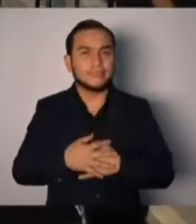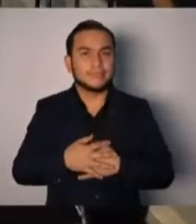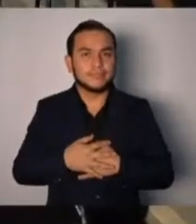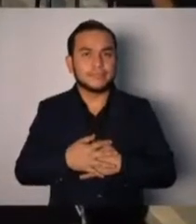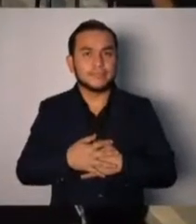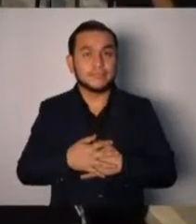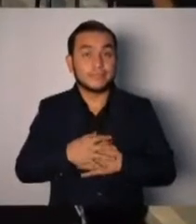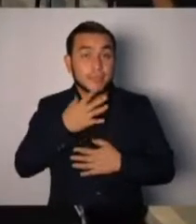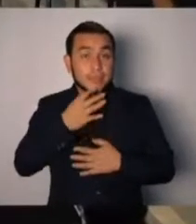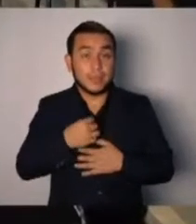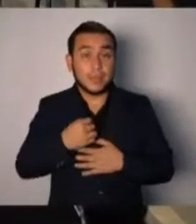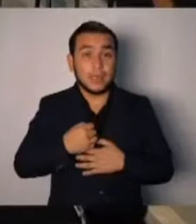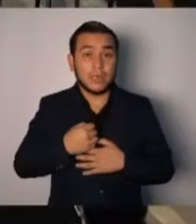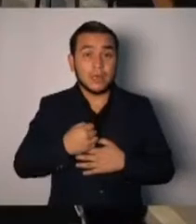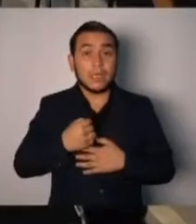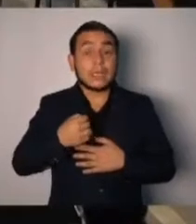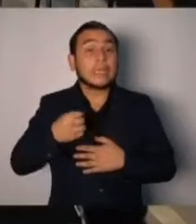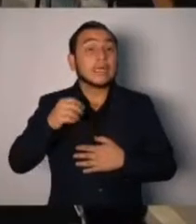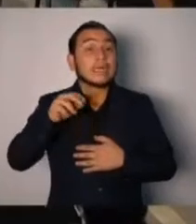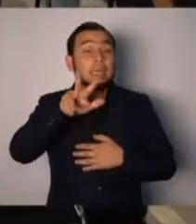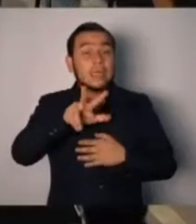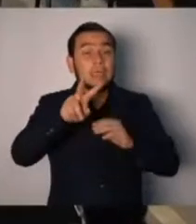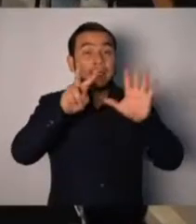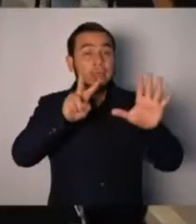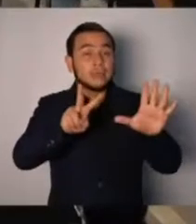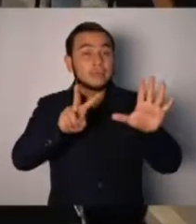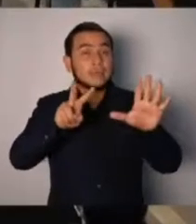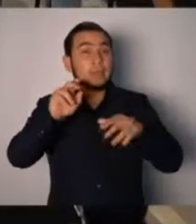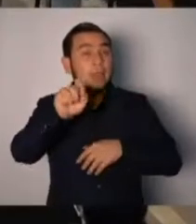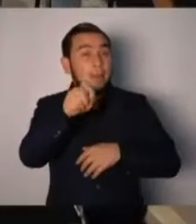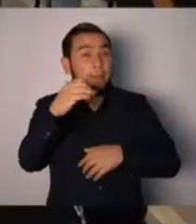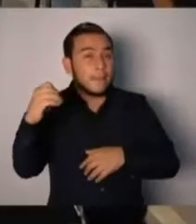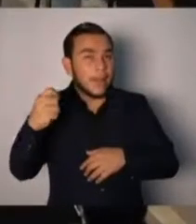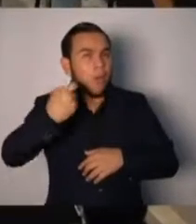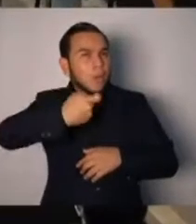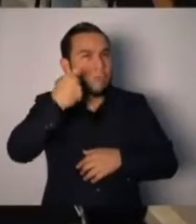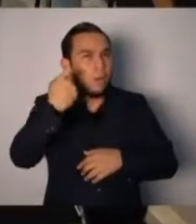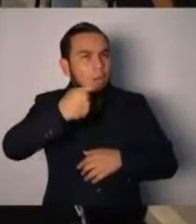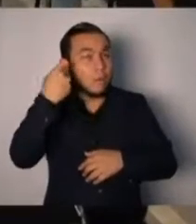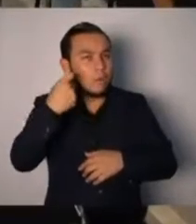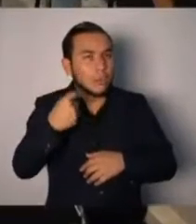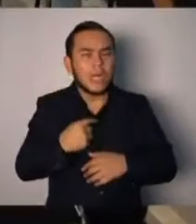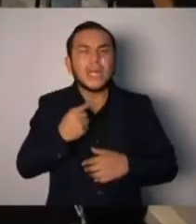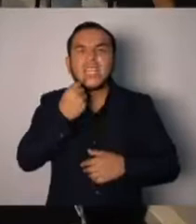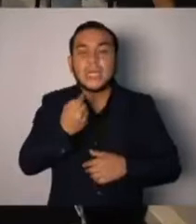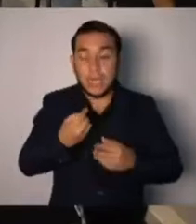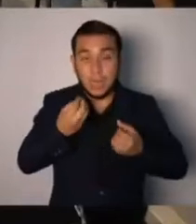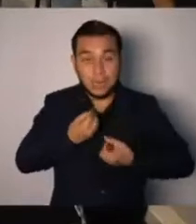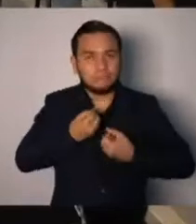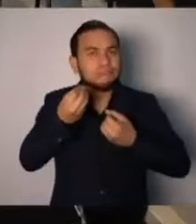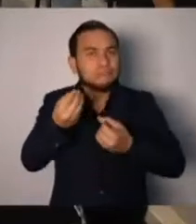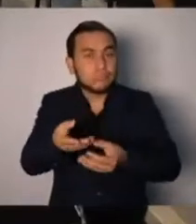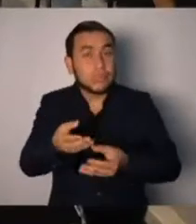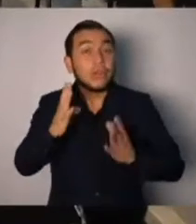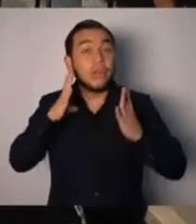no cuchillo ningún día 37 mil armas militares le entregó el gobierno del fmln